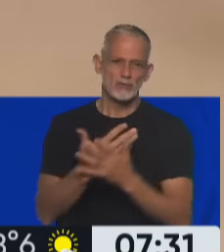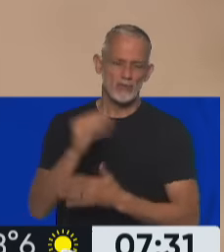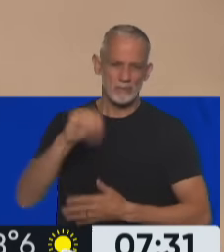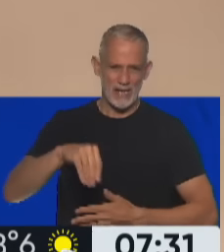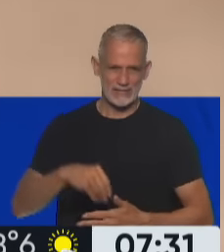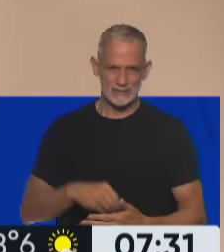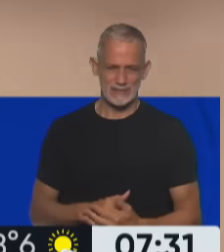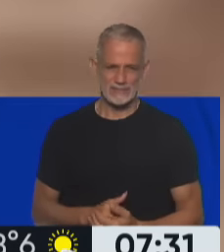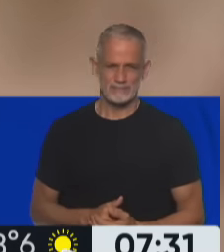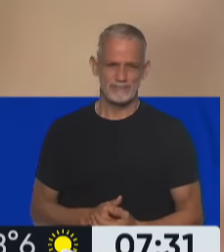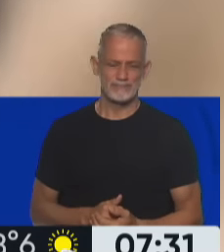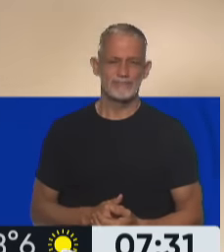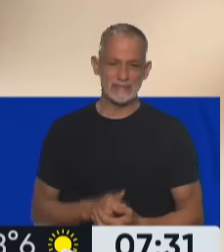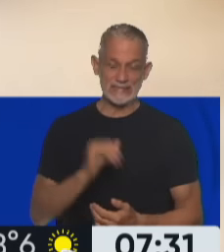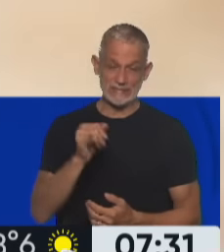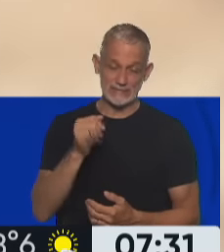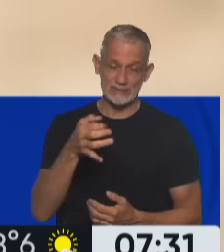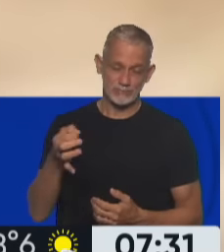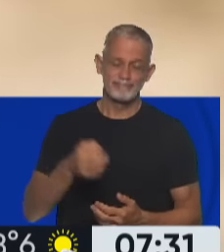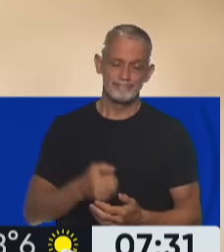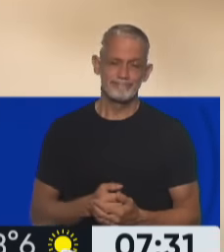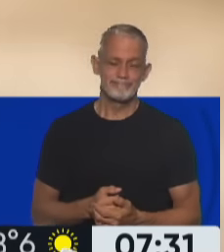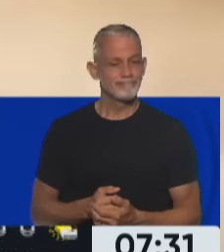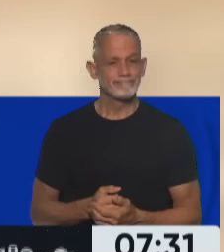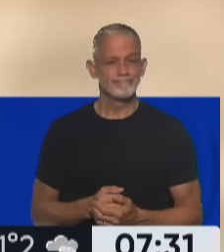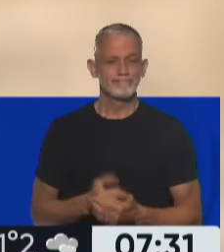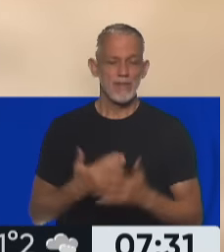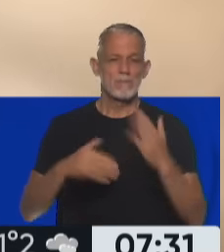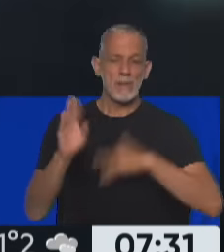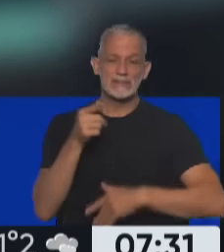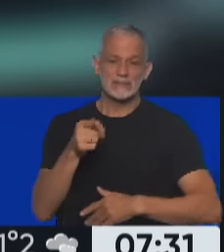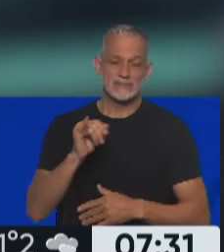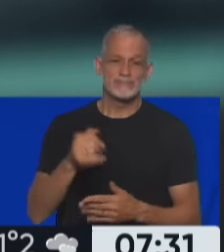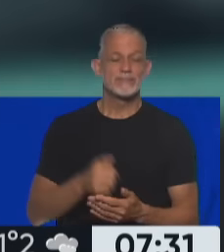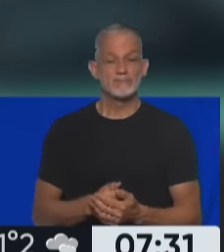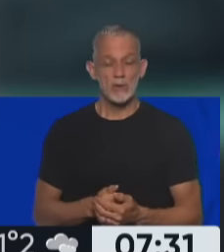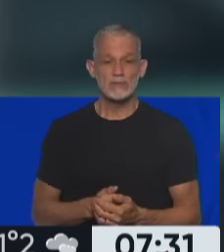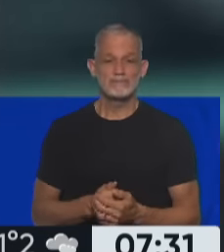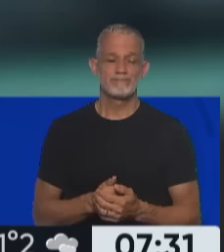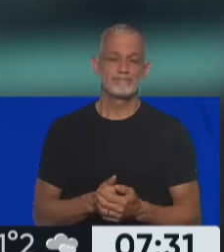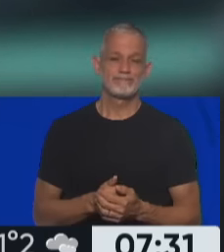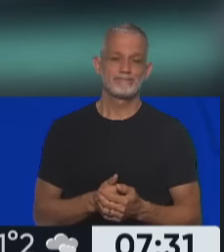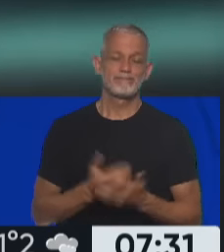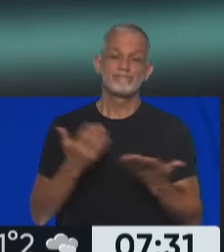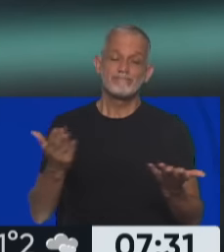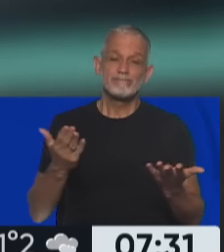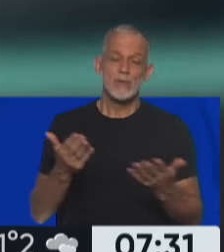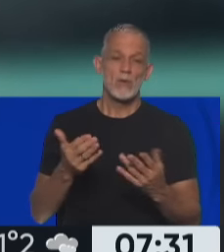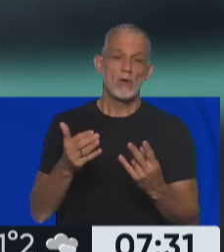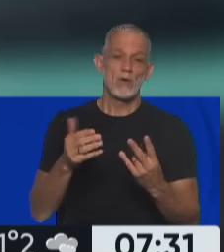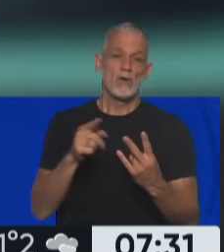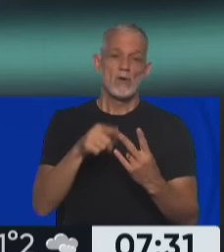¿no? Sí. Sí. Sí, principalmente. Claro que sí. Bueno,